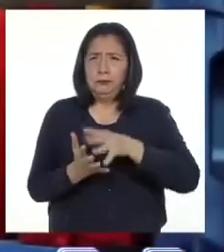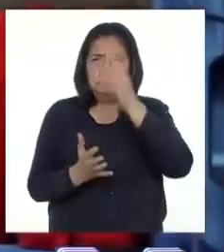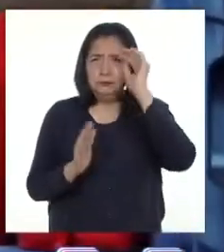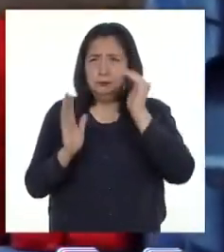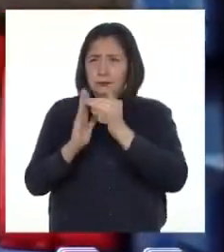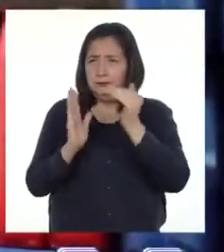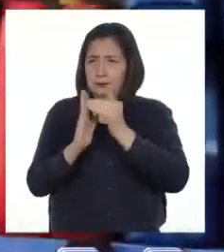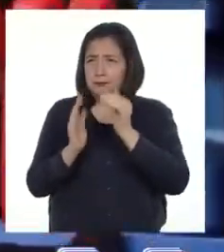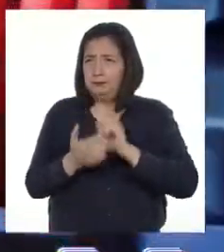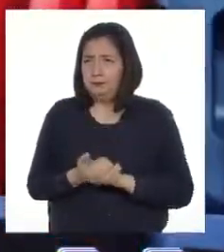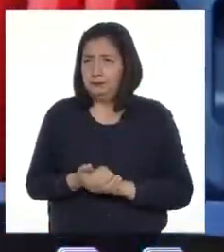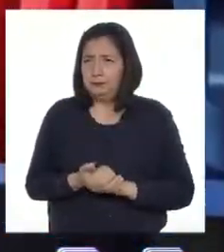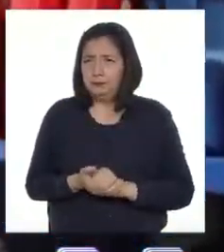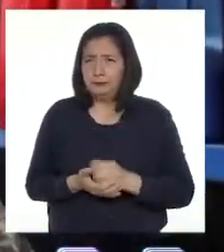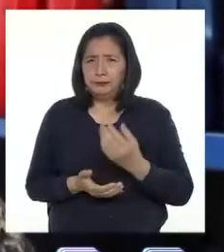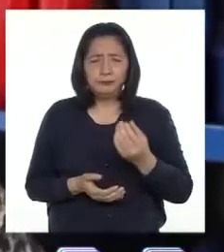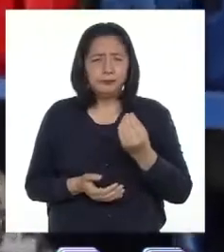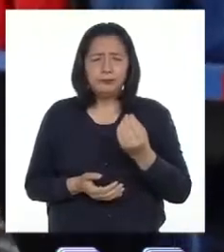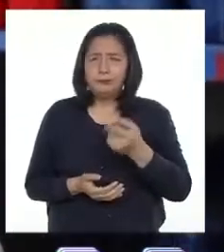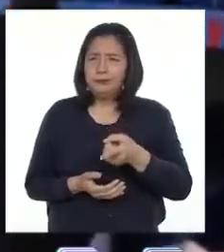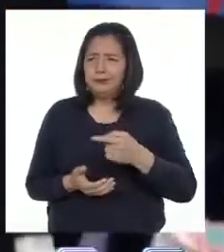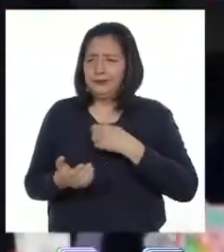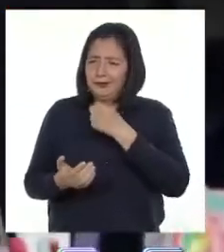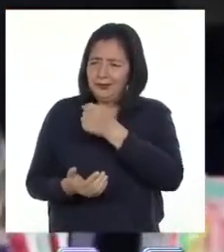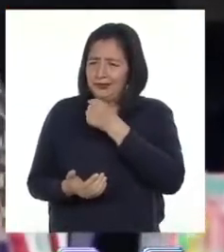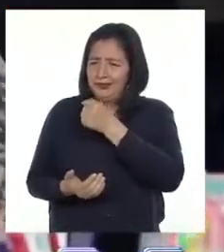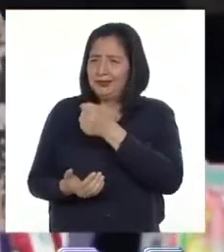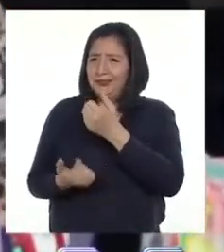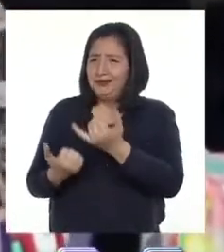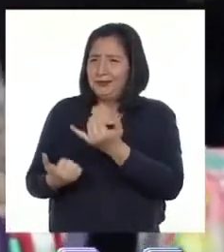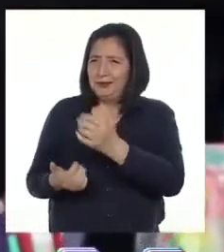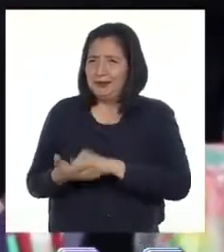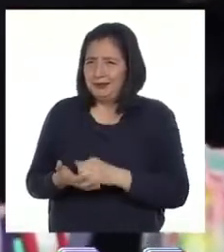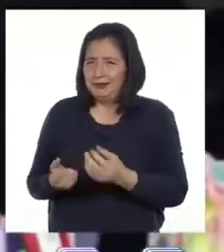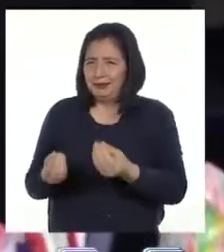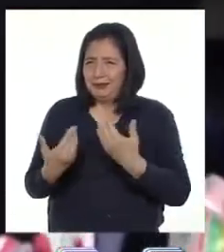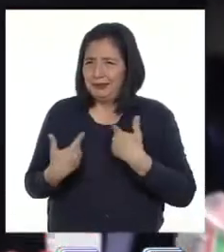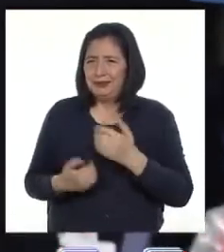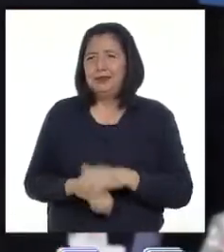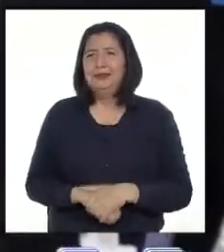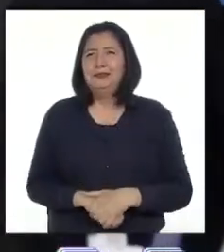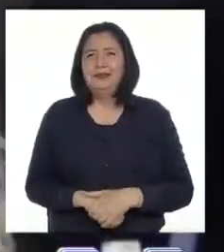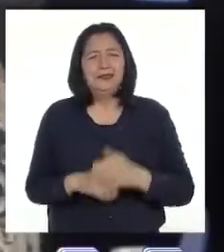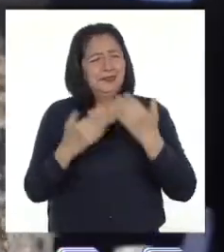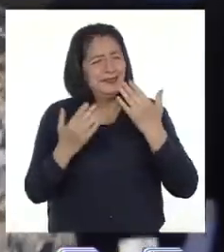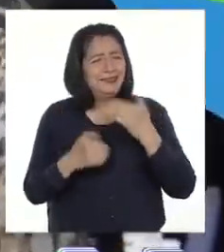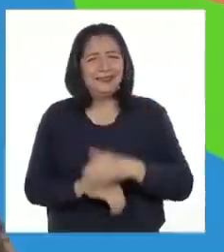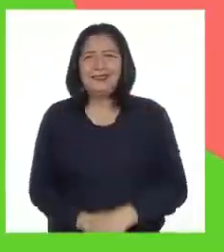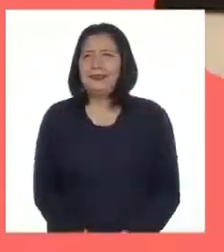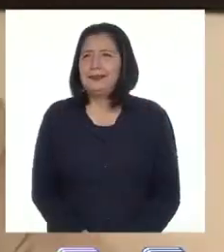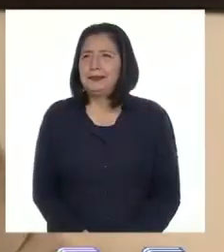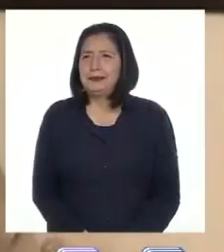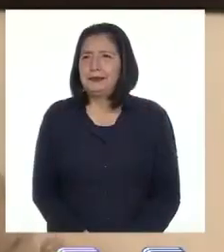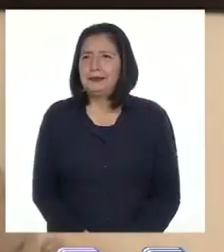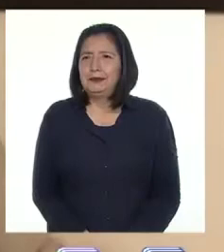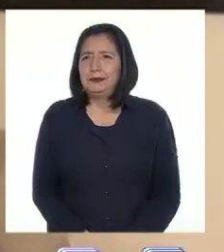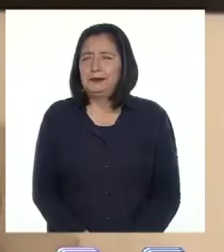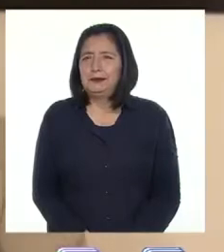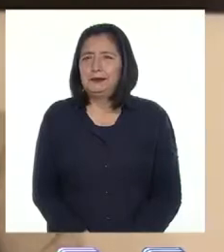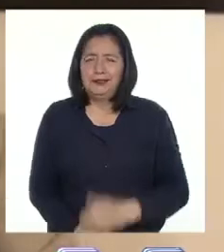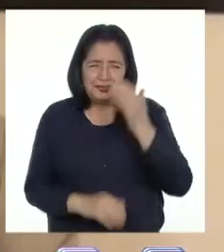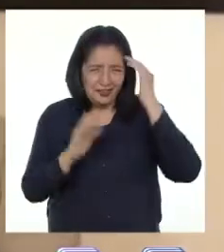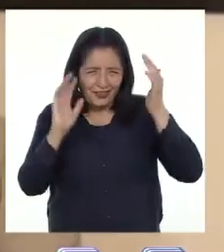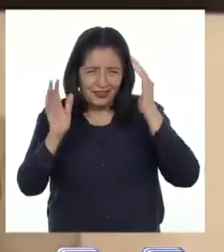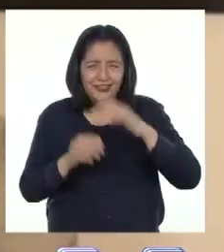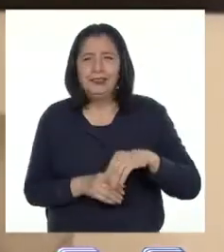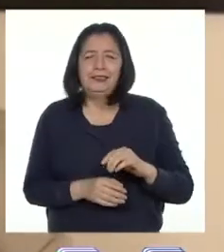en Casa, por esta entrevista que me están brindando. Muchas gracias. Hola chicas,